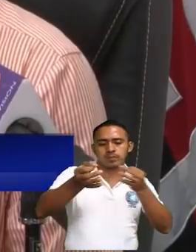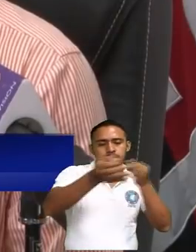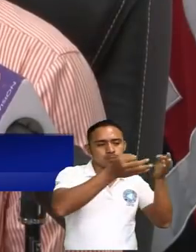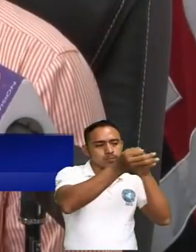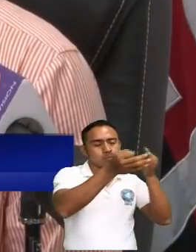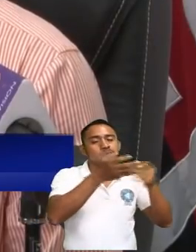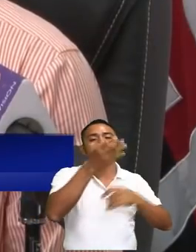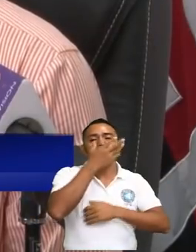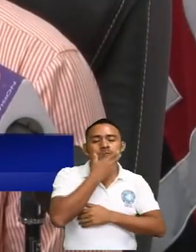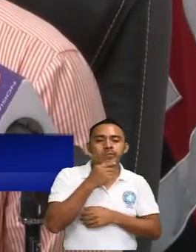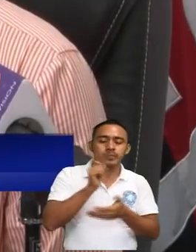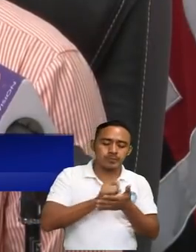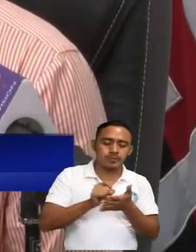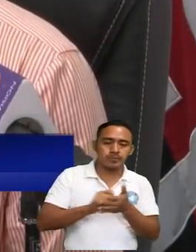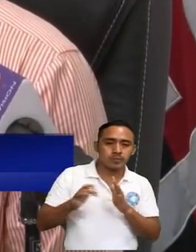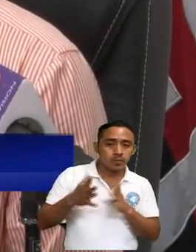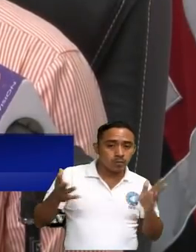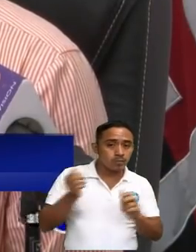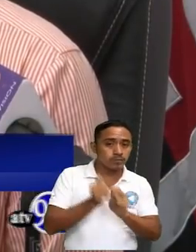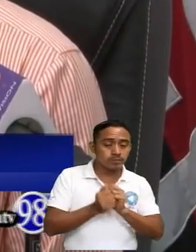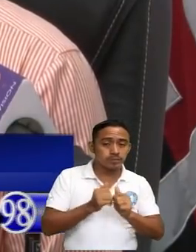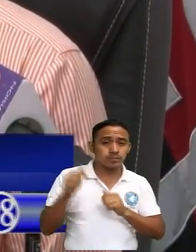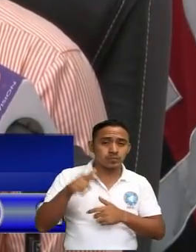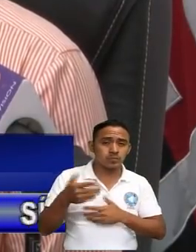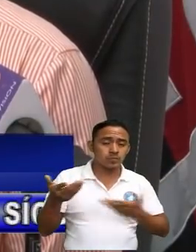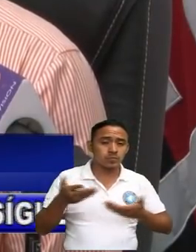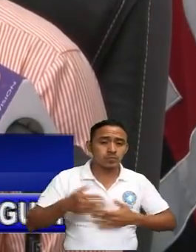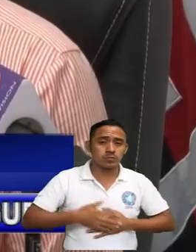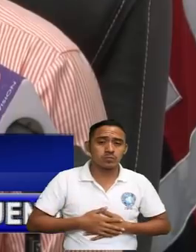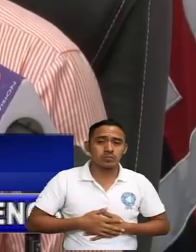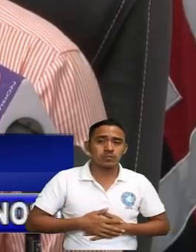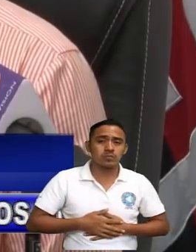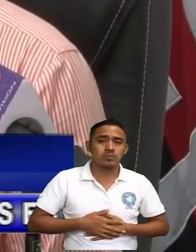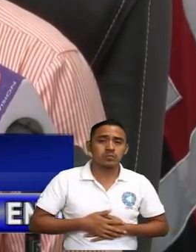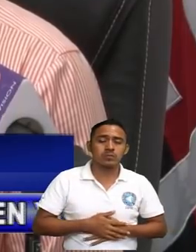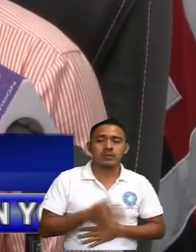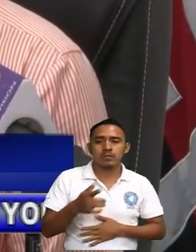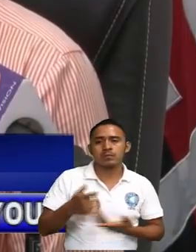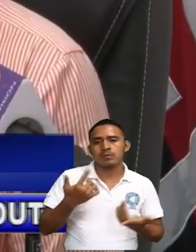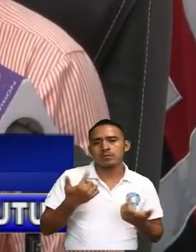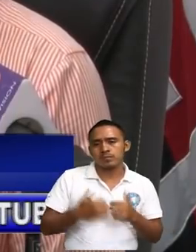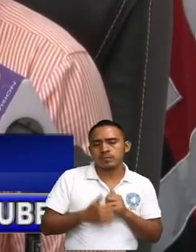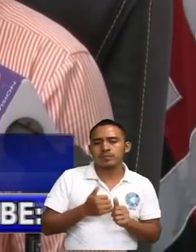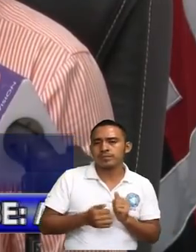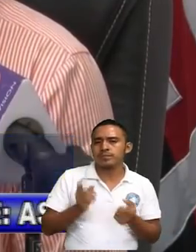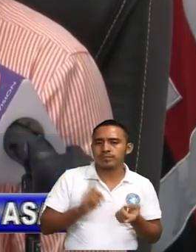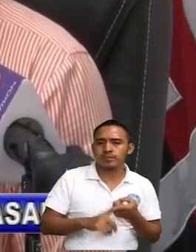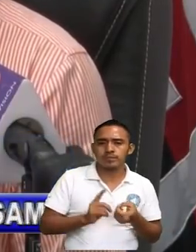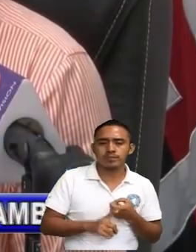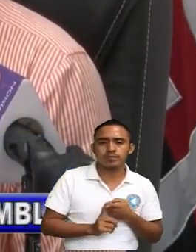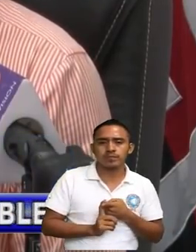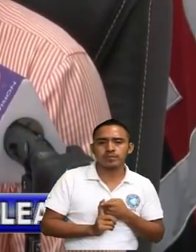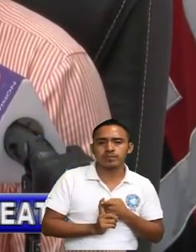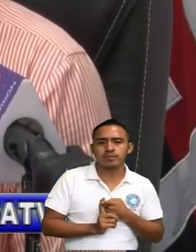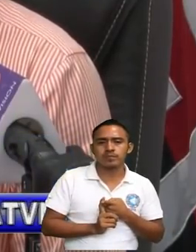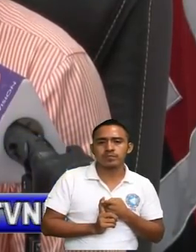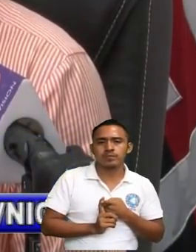problemas que están teniendo ellos. Uno de los que podemos mencionar es